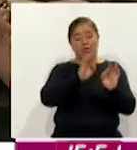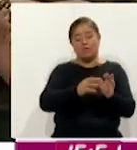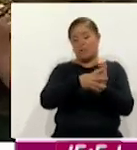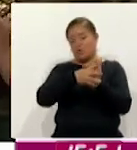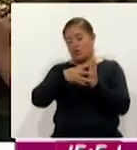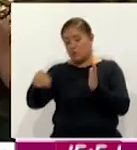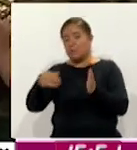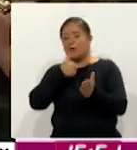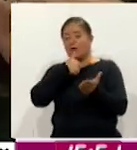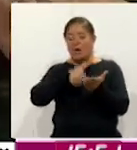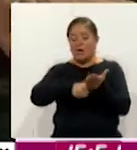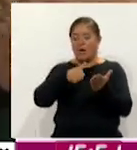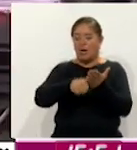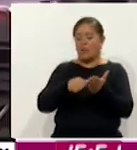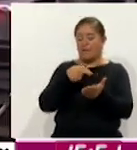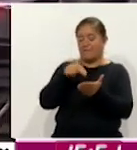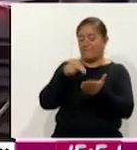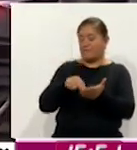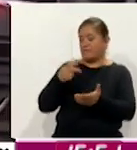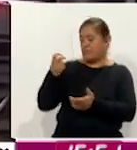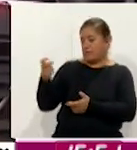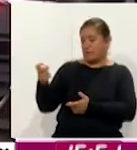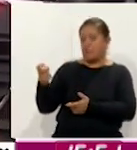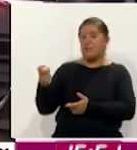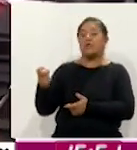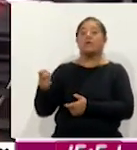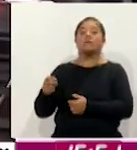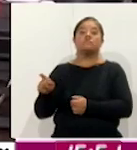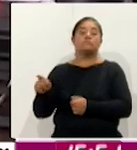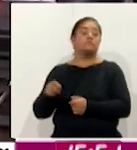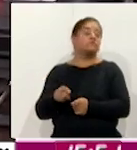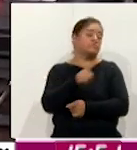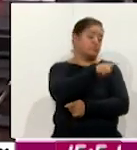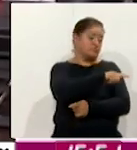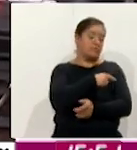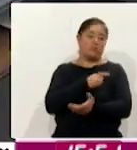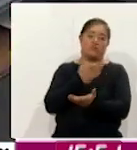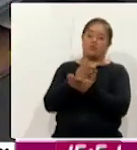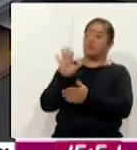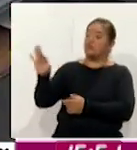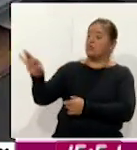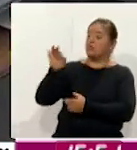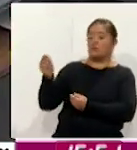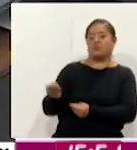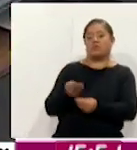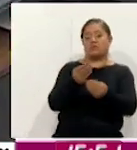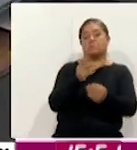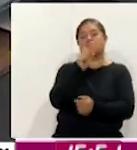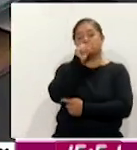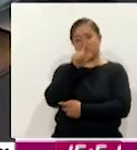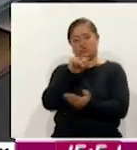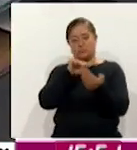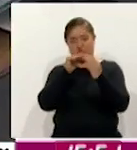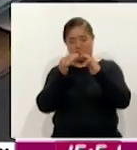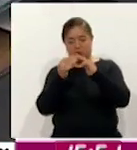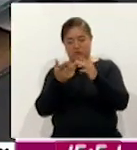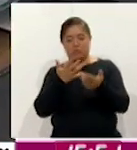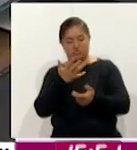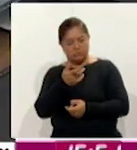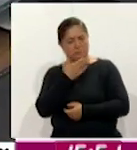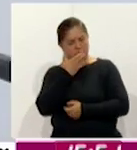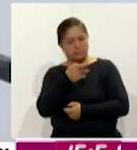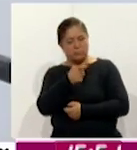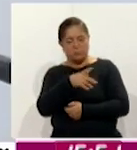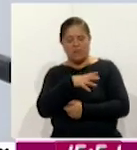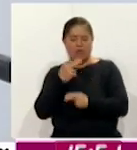carta de postulación firmada por el candidato y por quien o quienes lo propongan, así como de exposición de motivos en la que se justifique de manera objetiva